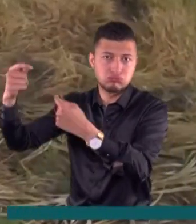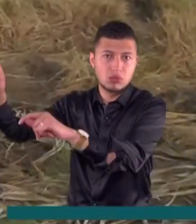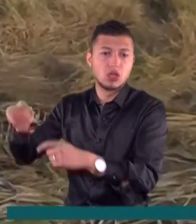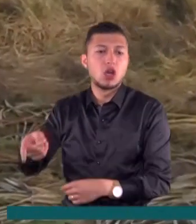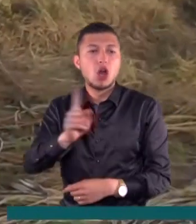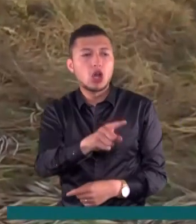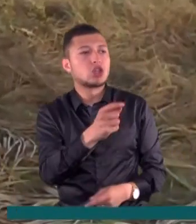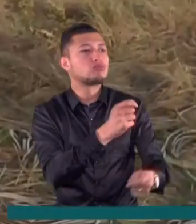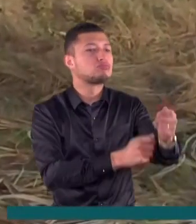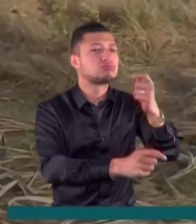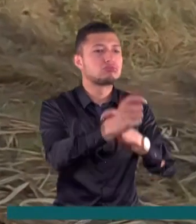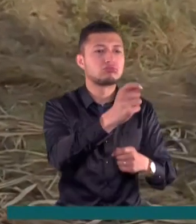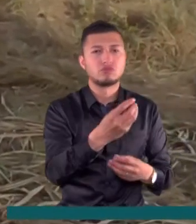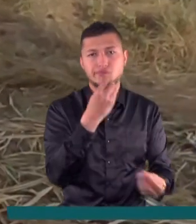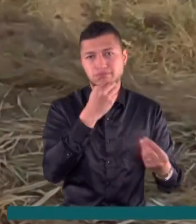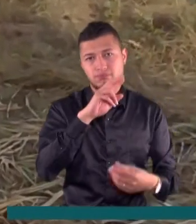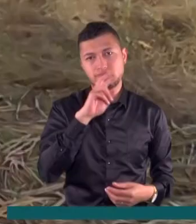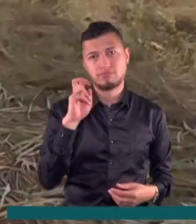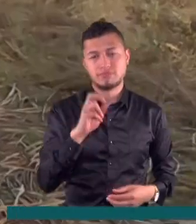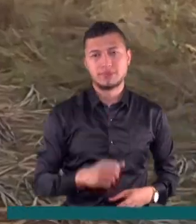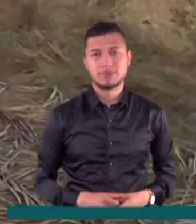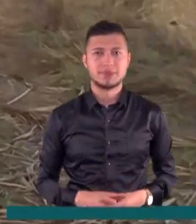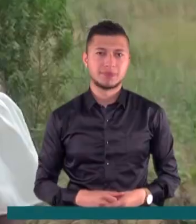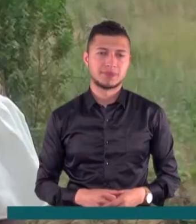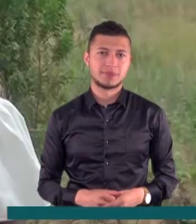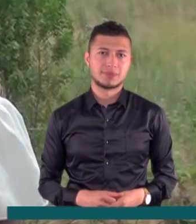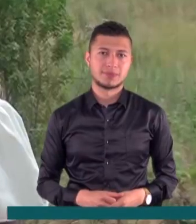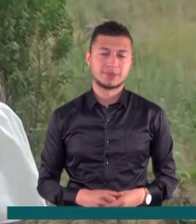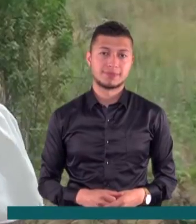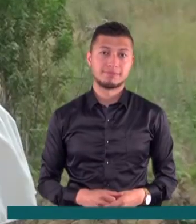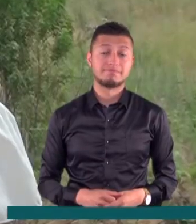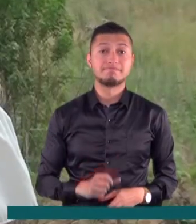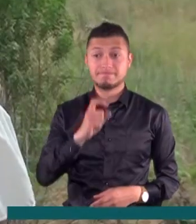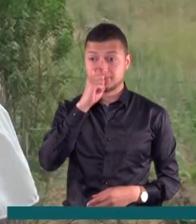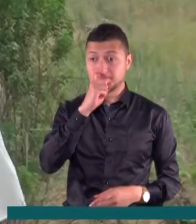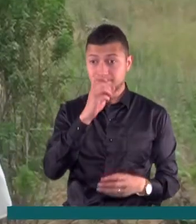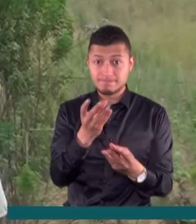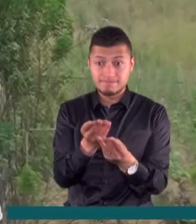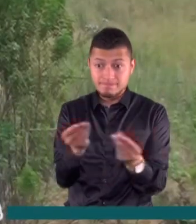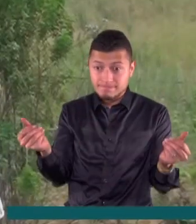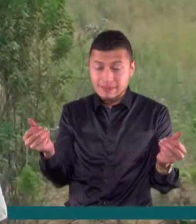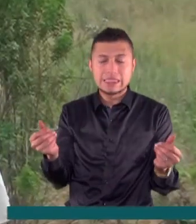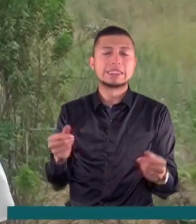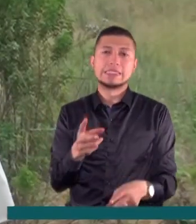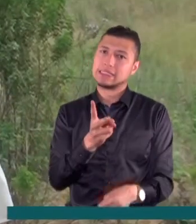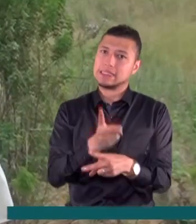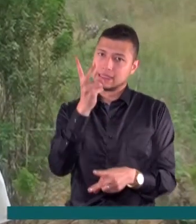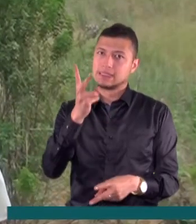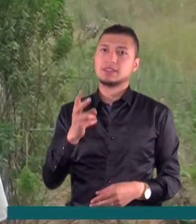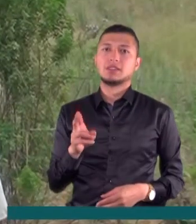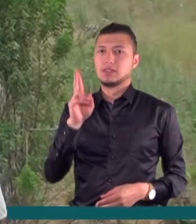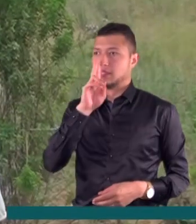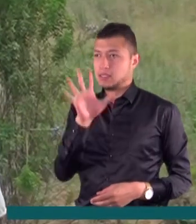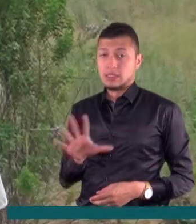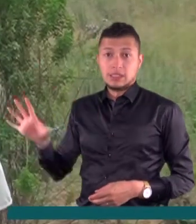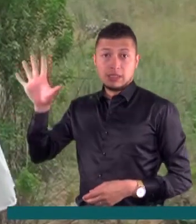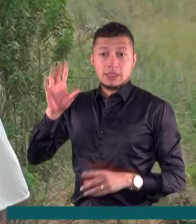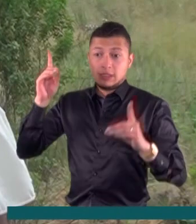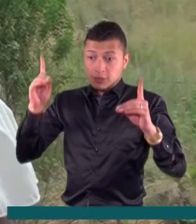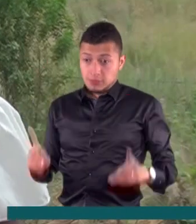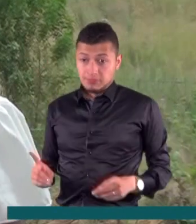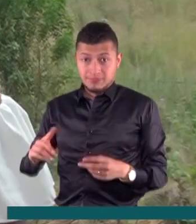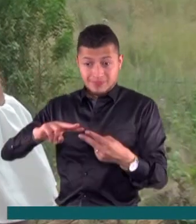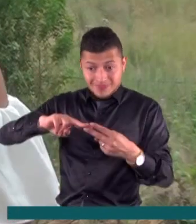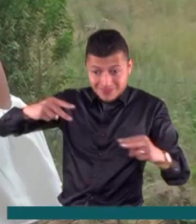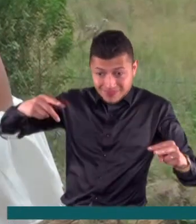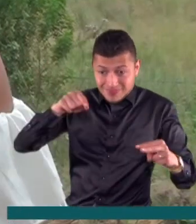reproducción, y otros pasan a ser comercializados para consumo. La amenaza de que desaparezca esta especie es grande, por lo que incluso la nación ha